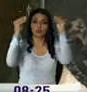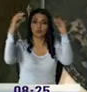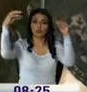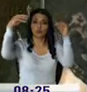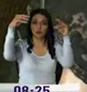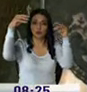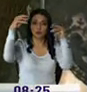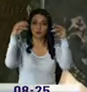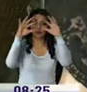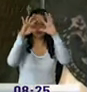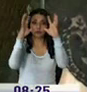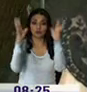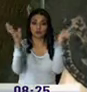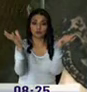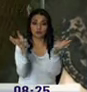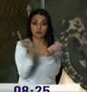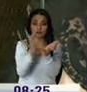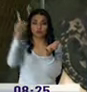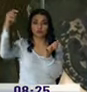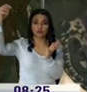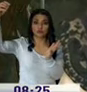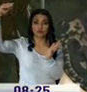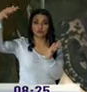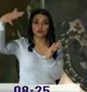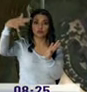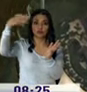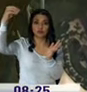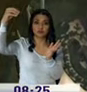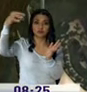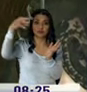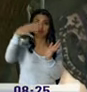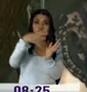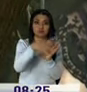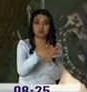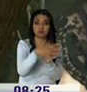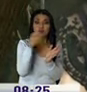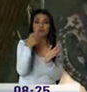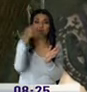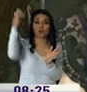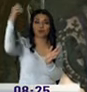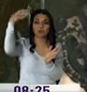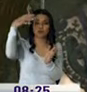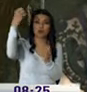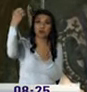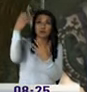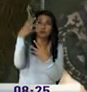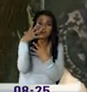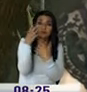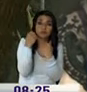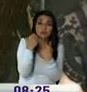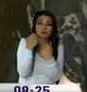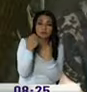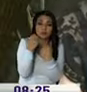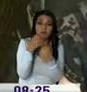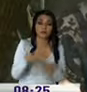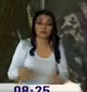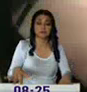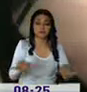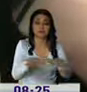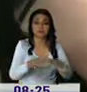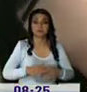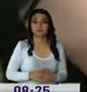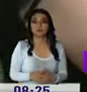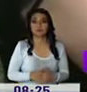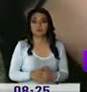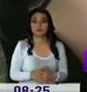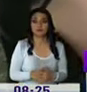capa de ozono hacen que los rayos ultravioleta cada vez sean más fuertes y lleguen con más intensidad en la superficie de la Tierra.